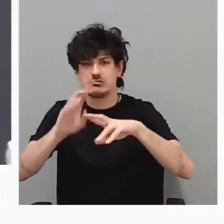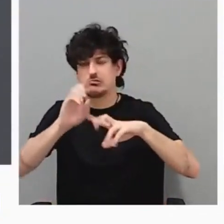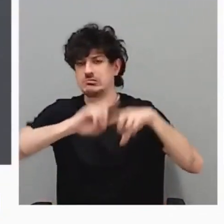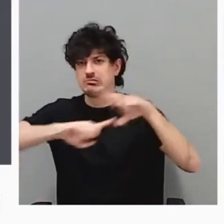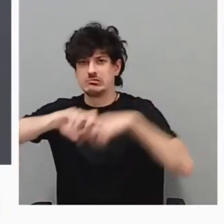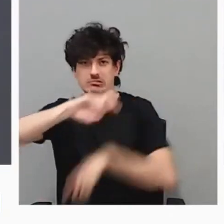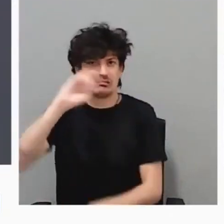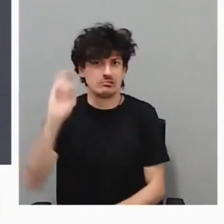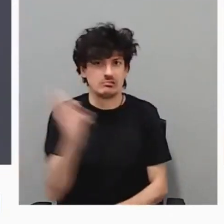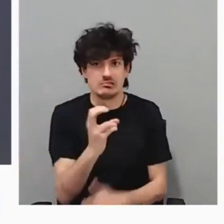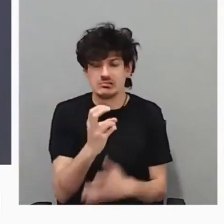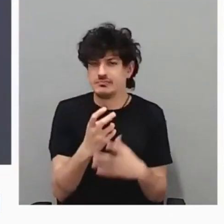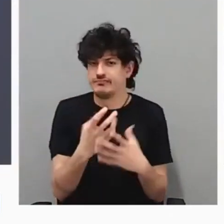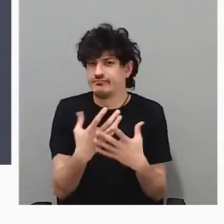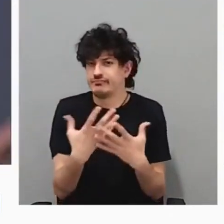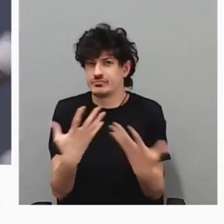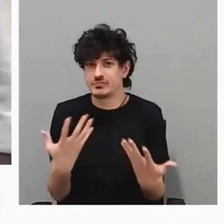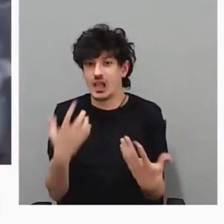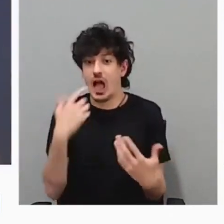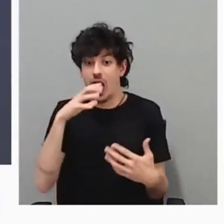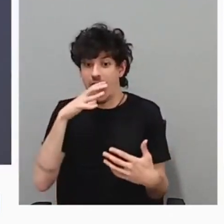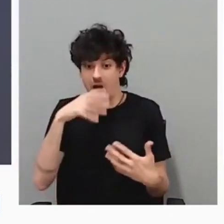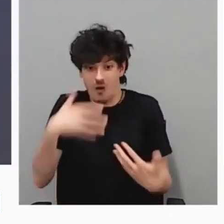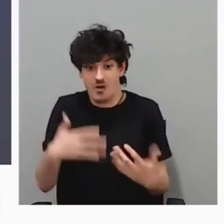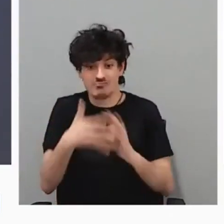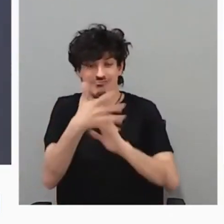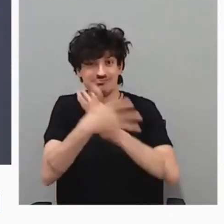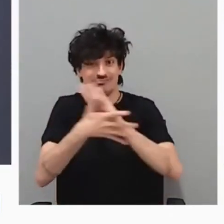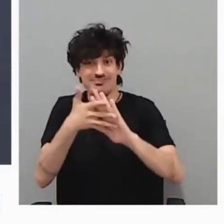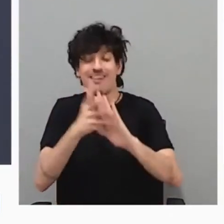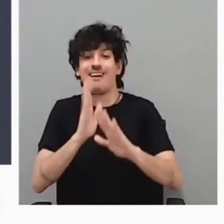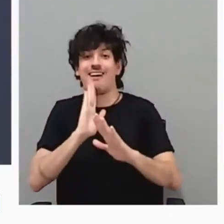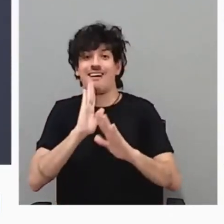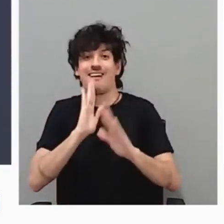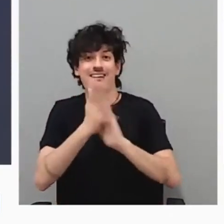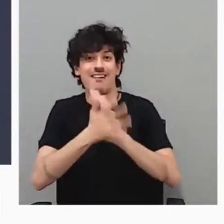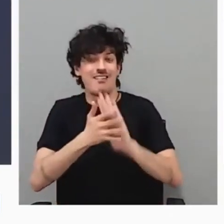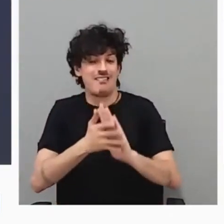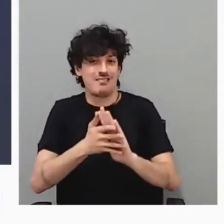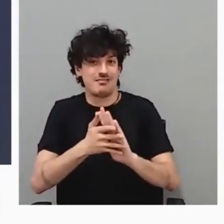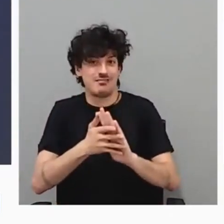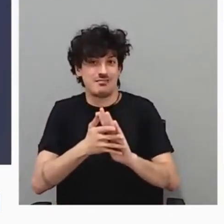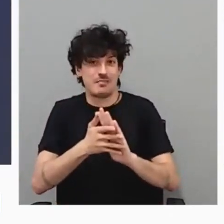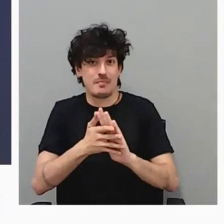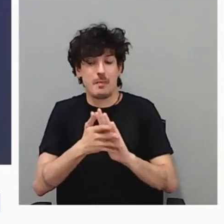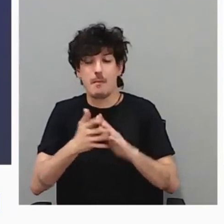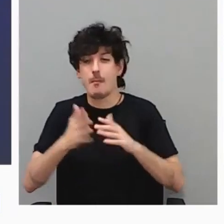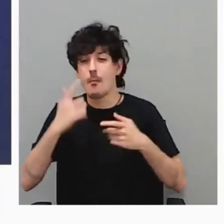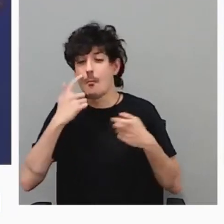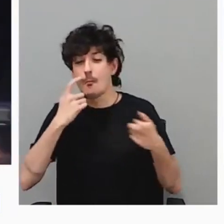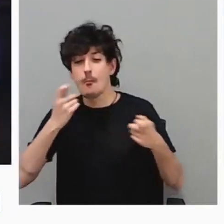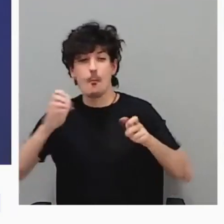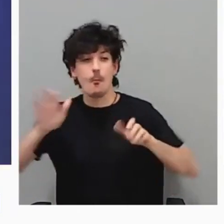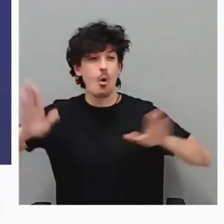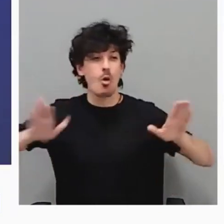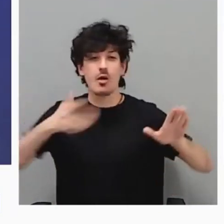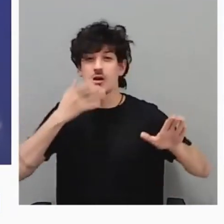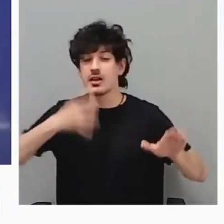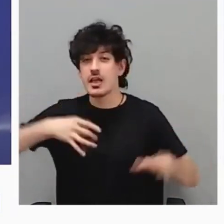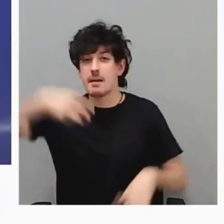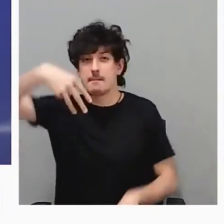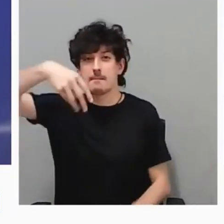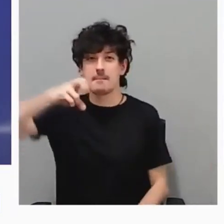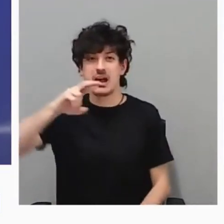hoy sobre la mesa y debaten moderados por Mercedes Pérez Milán, responsable de emprendimiento de